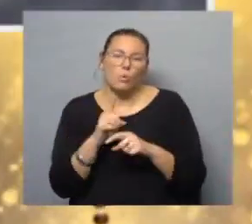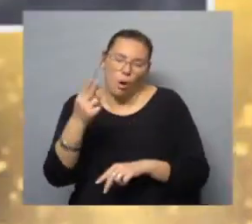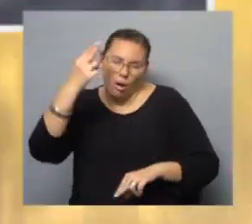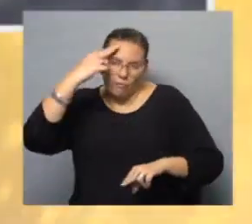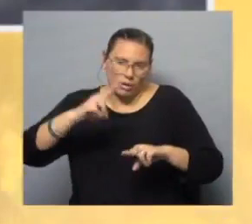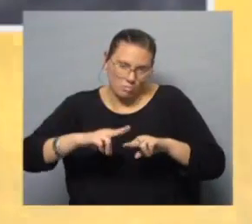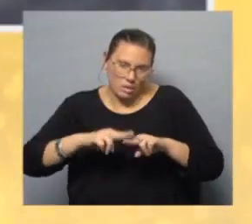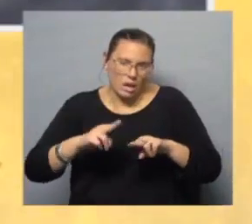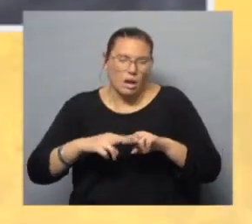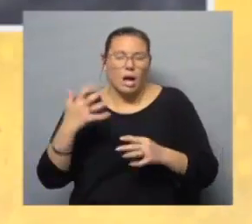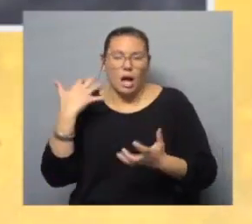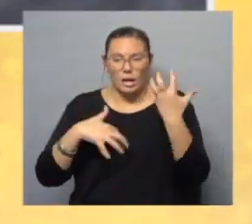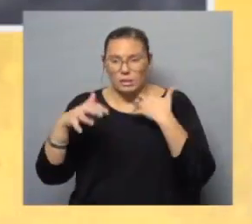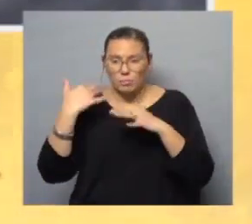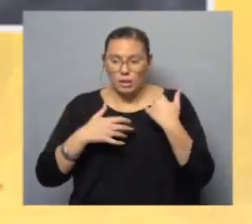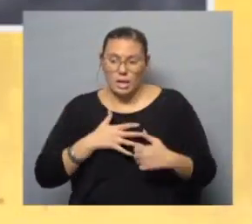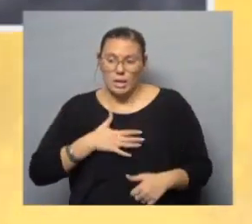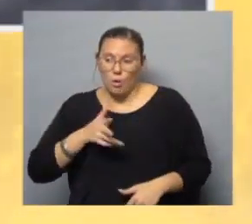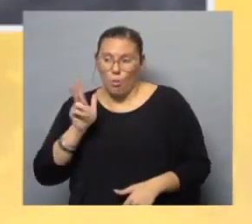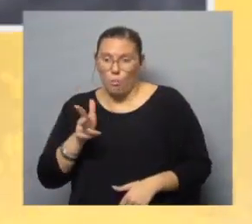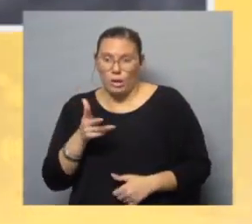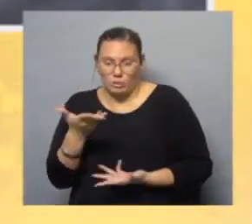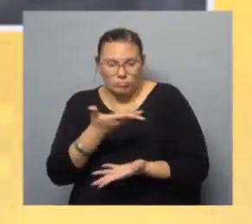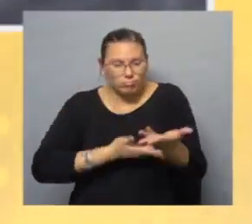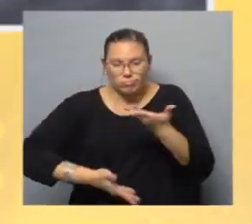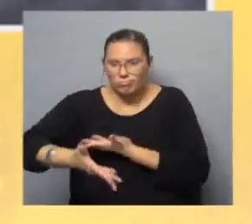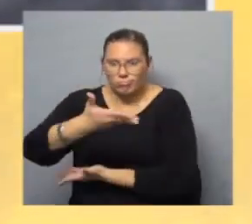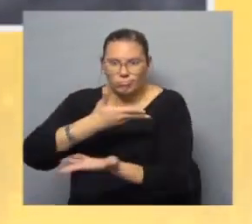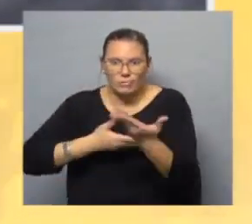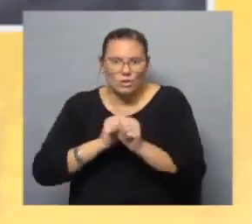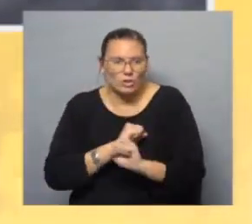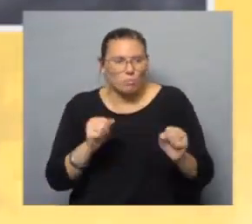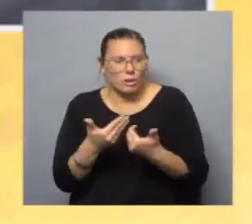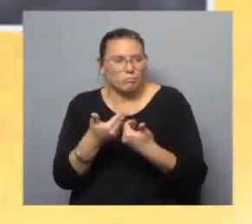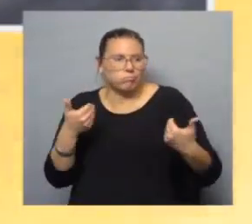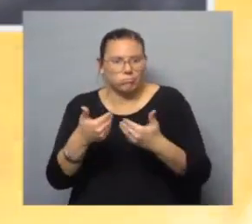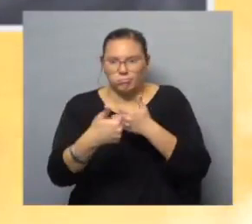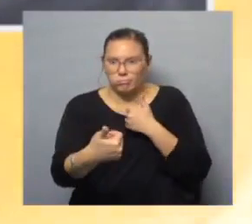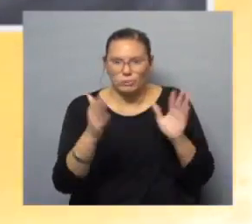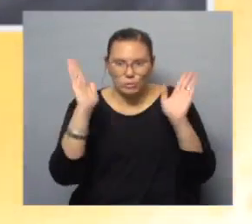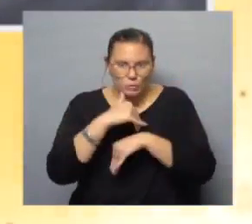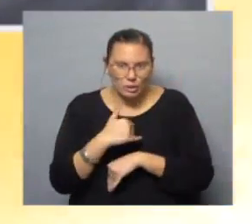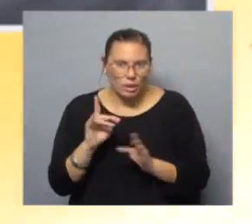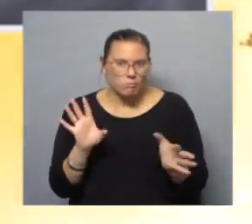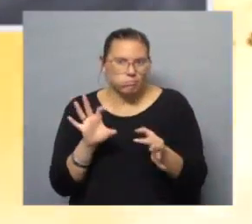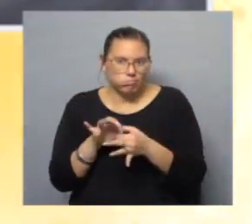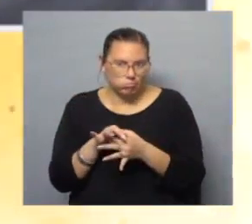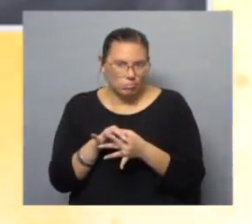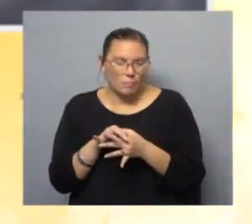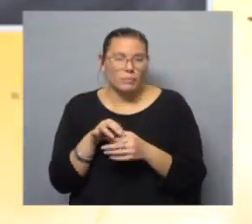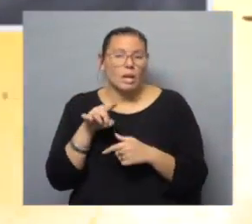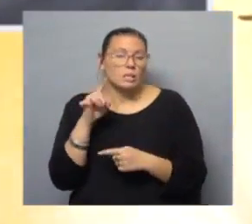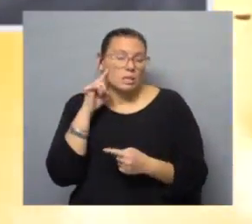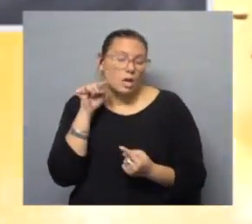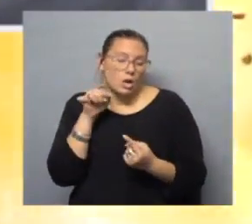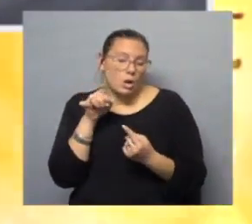caso de los animales, y la salud de las personas tiene esa interacción que no puede dividirse, ¿no? Que es indivisible. Ese es el enfoque.